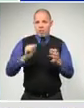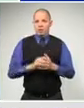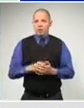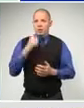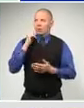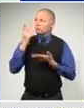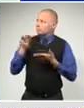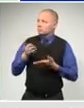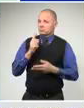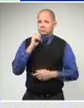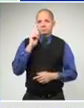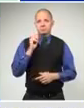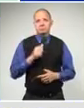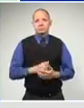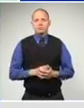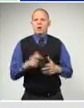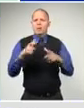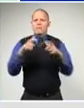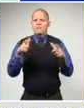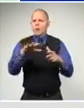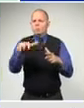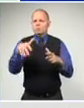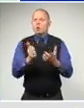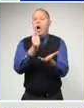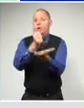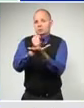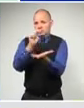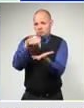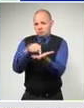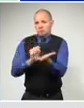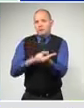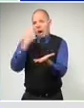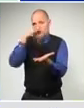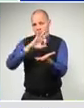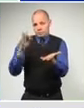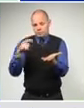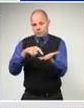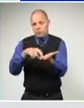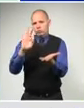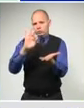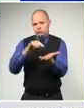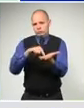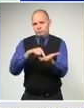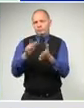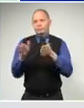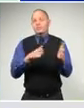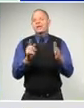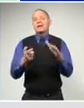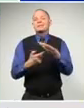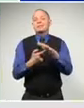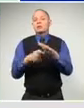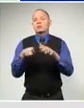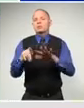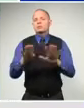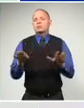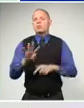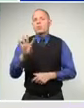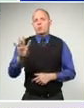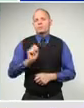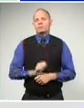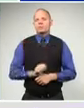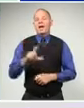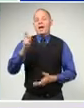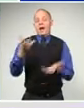tienen. El mayor número del municipio Artemisa, 8, San Cristóbal con 4,